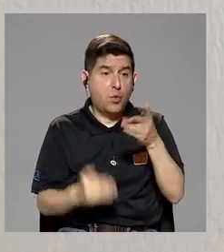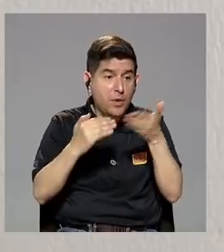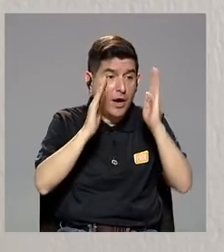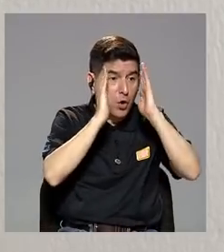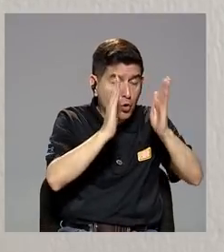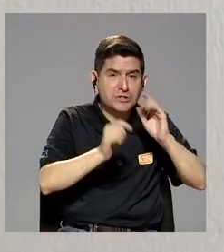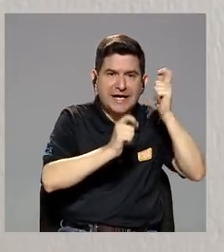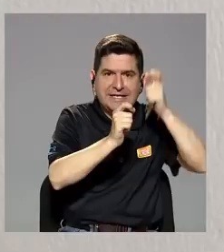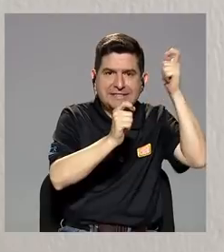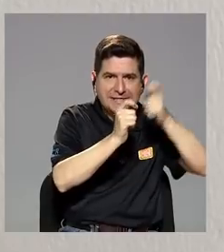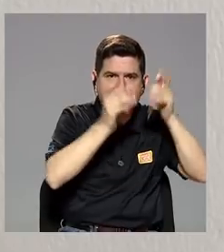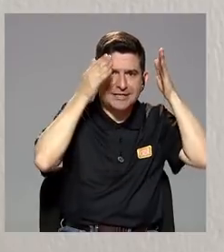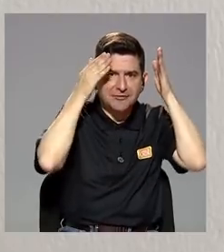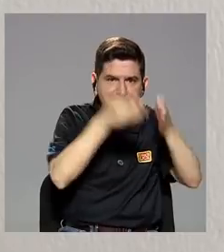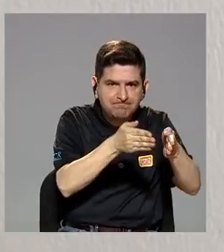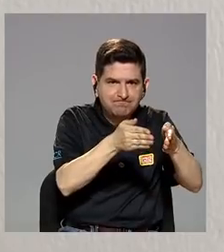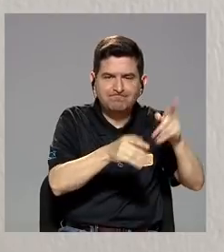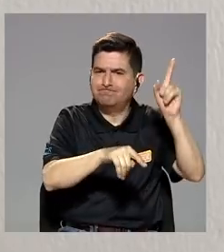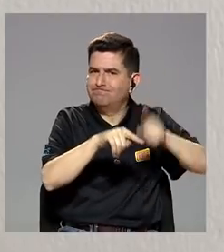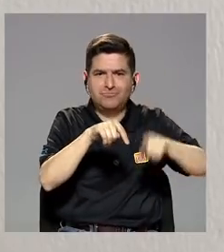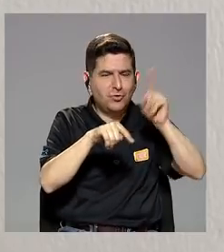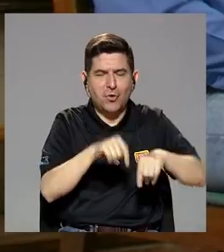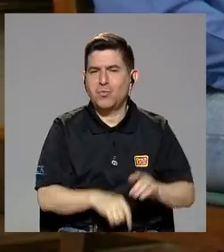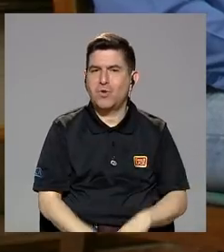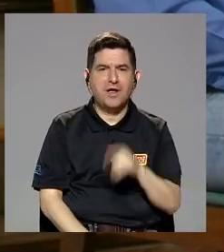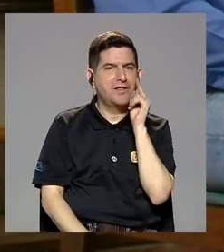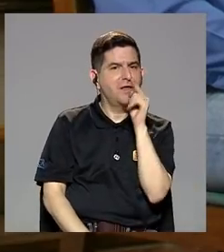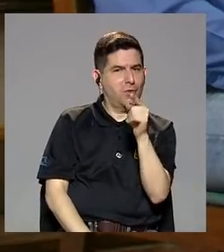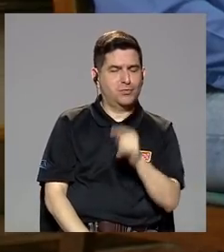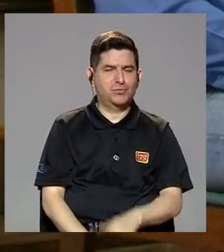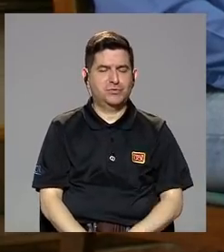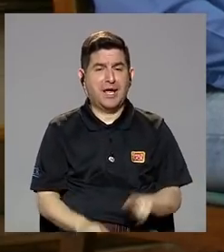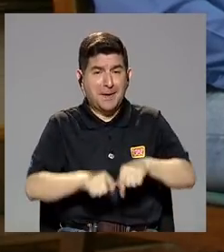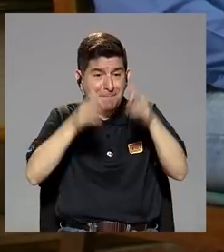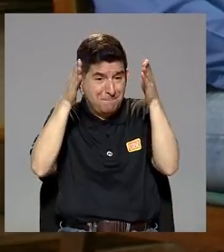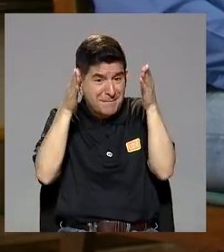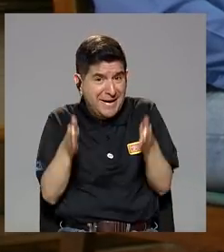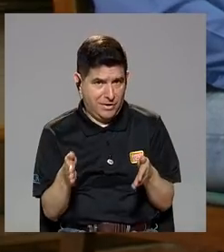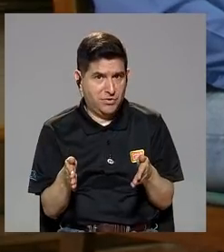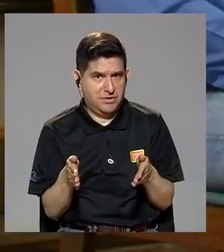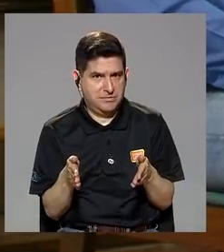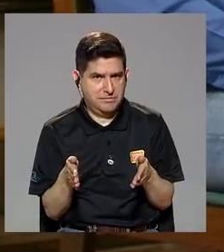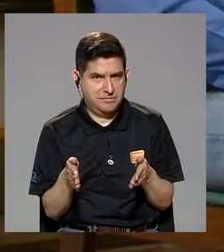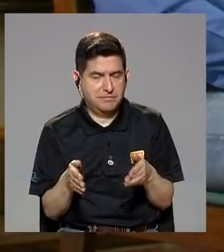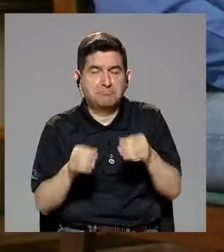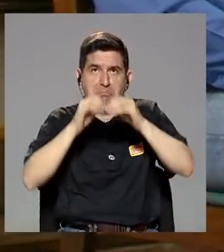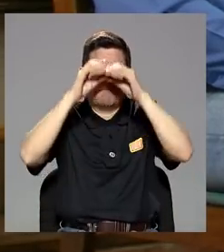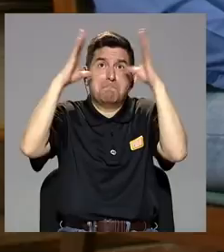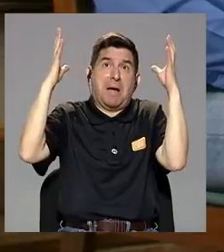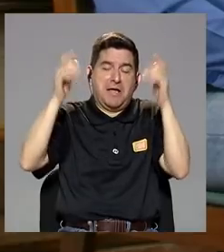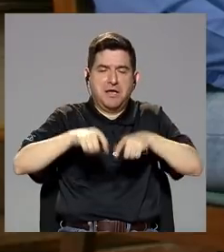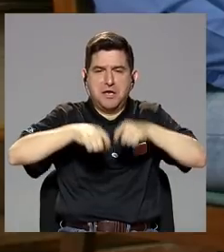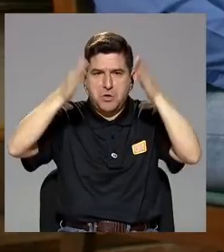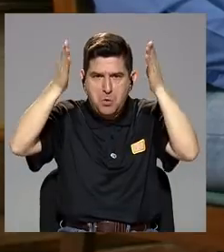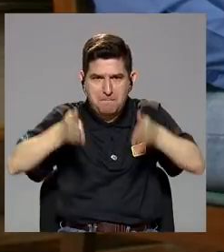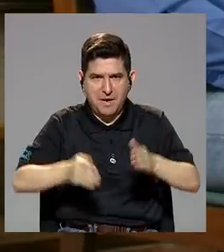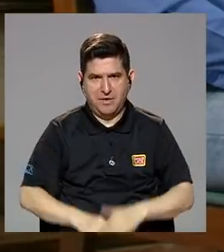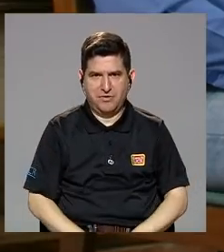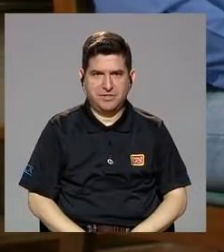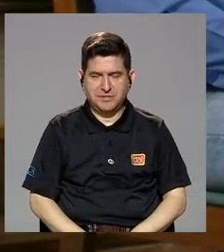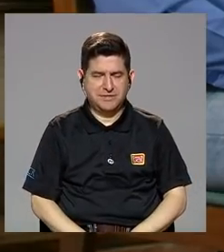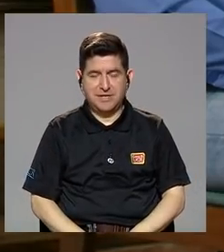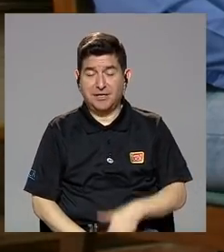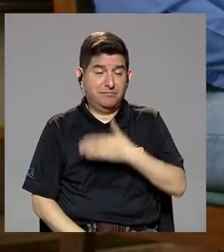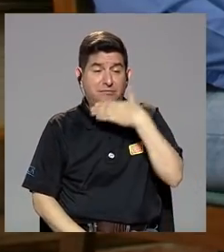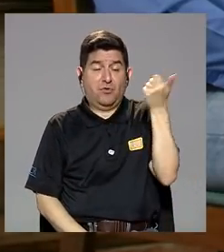cosa en particular porque no puede ser o sea si eres periodista me imagino yo que para un periodista la máxima